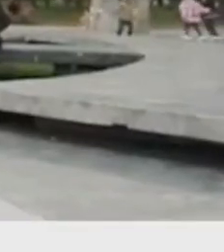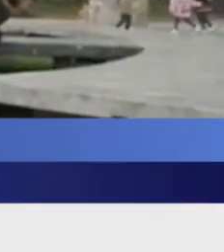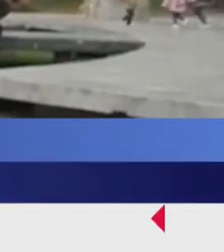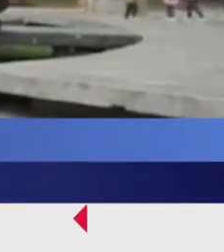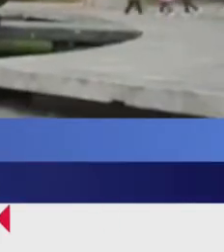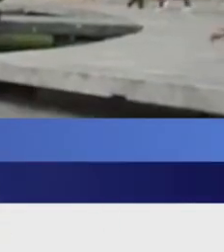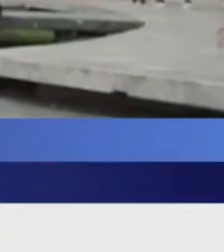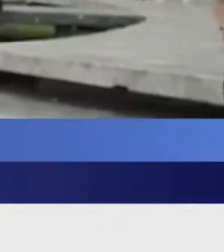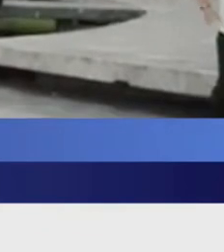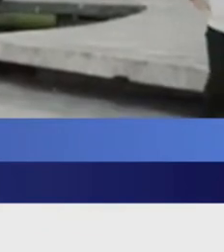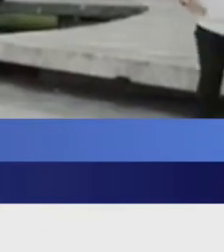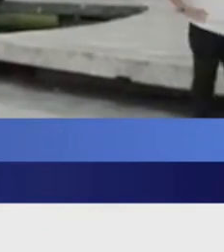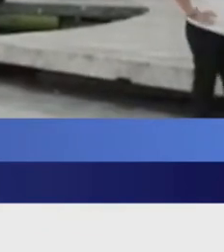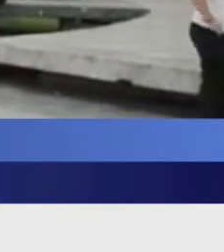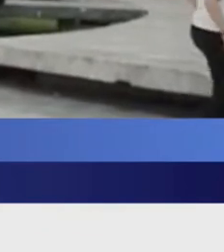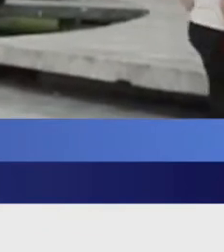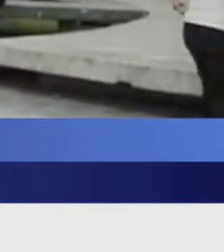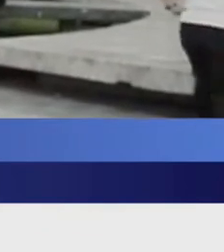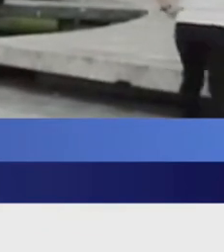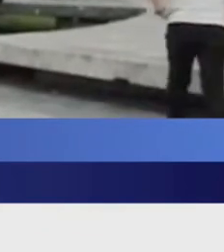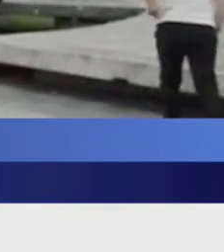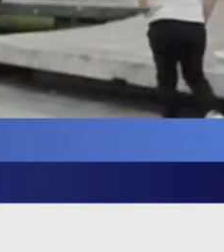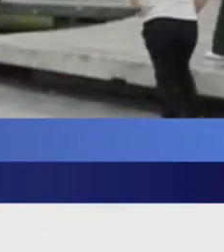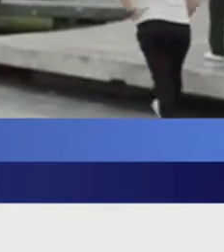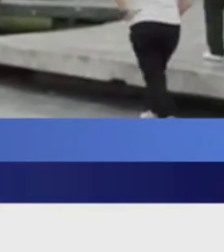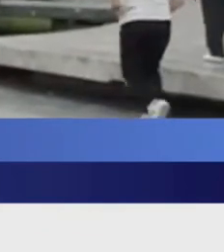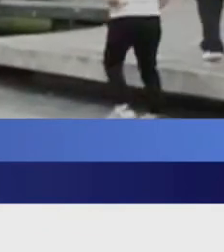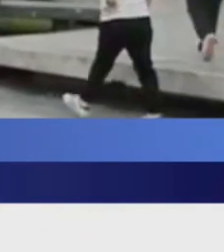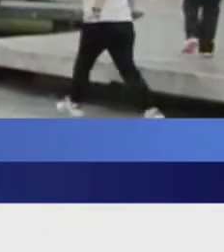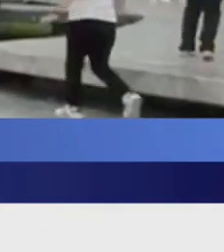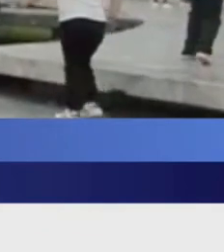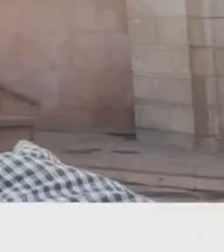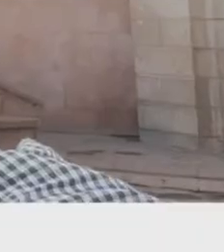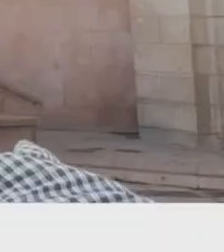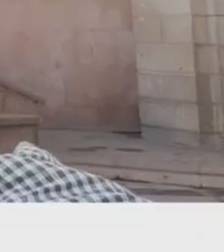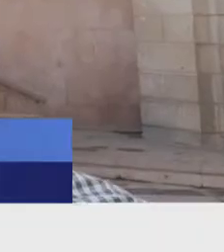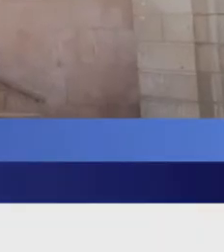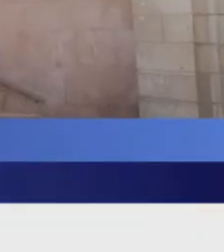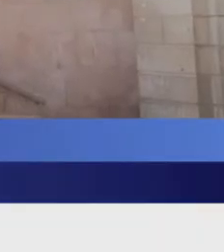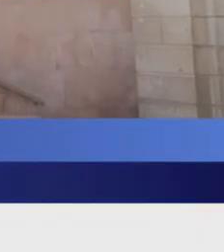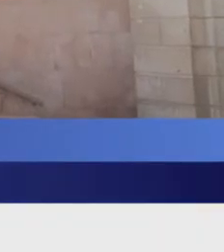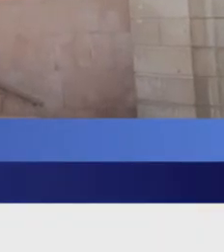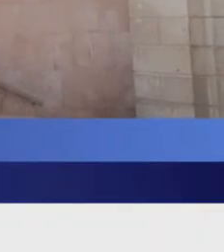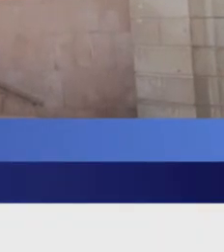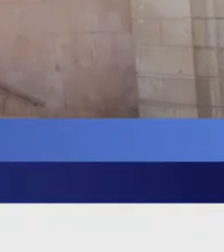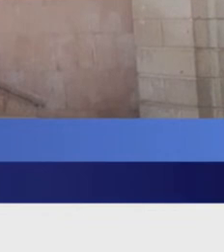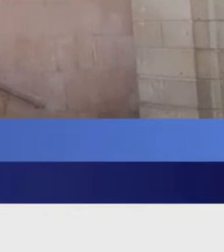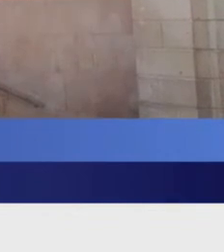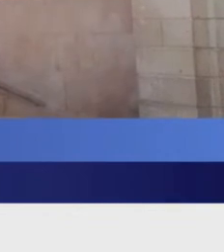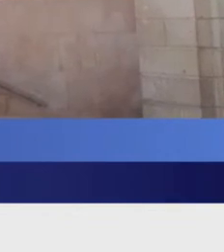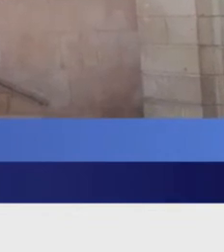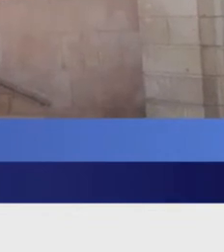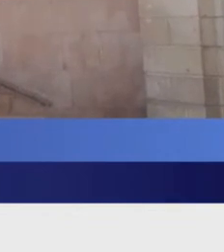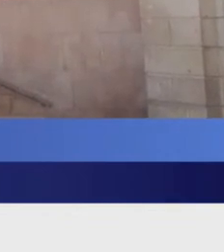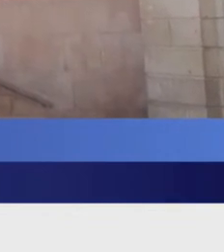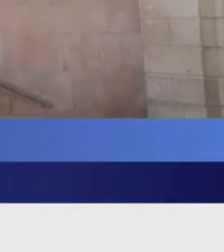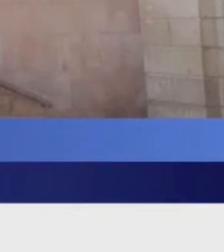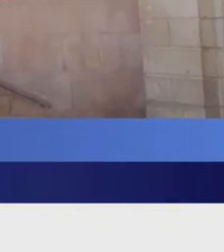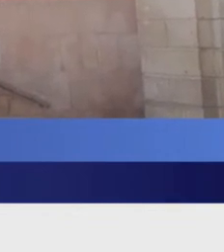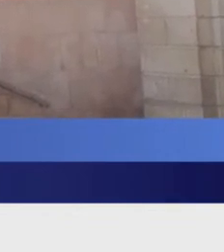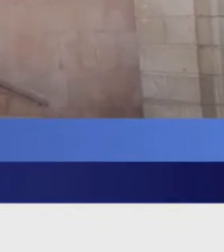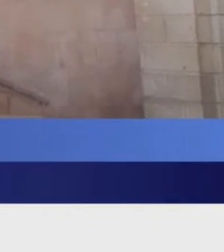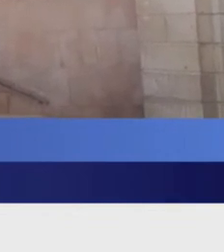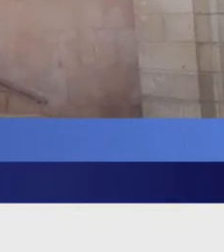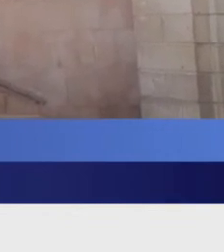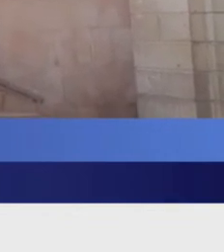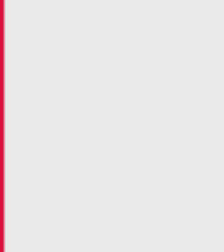Soy el corresponsal Francesco Limiñano y cubro en la ciudad de Chimbote en TV Perú Noticias. Soy el corresponsal Emerson Bustios y cubro la región Moquegua en